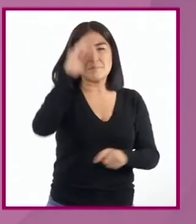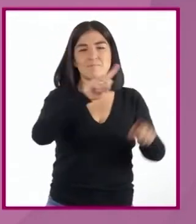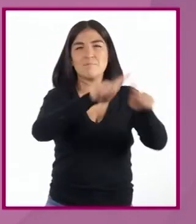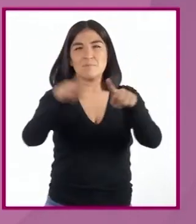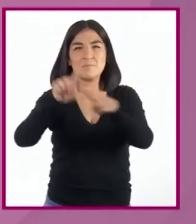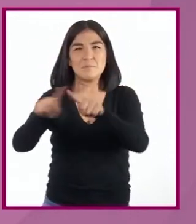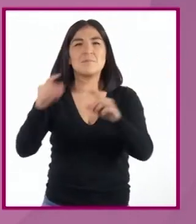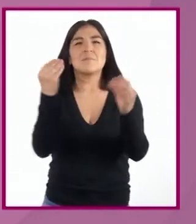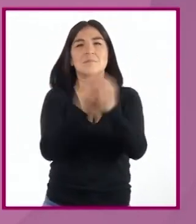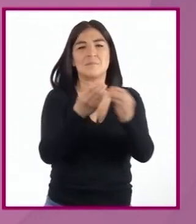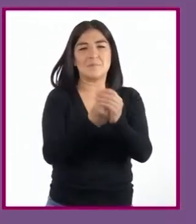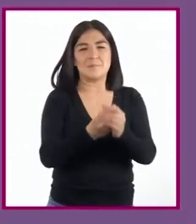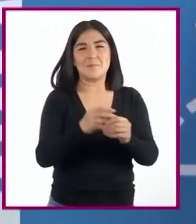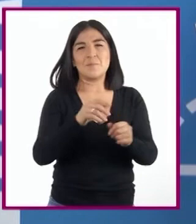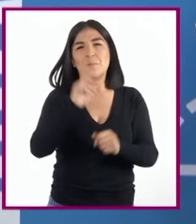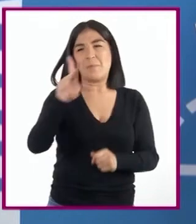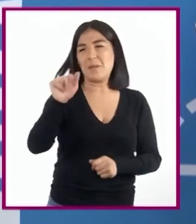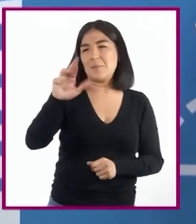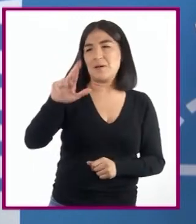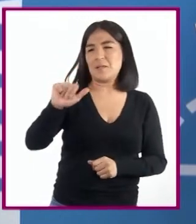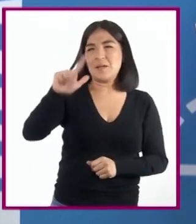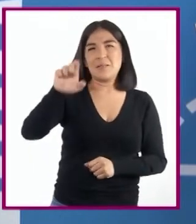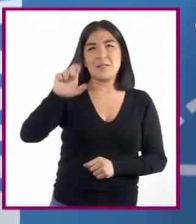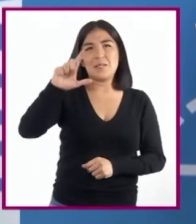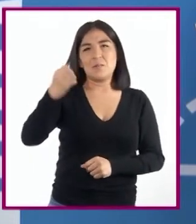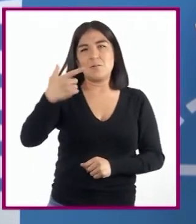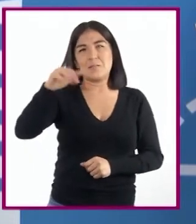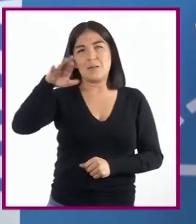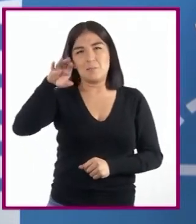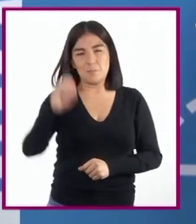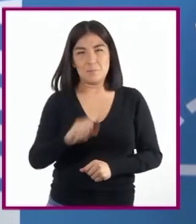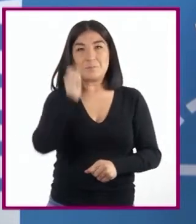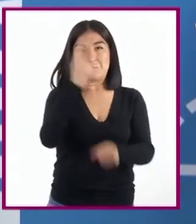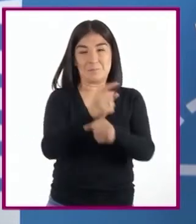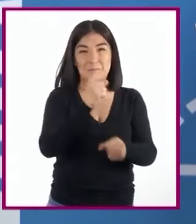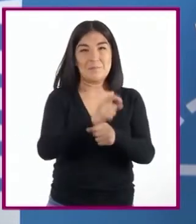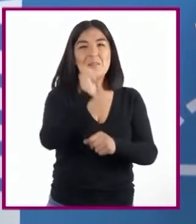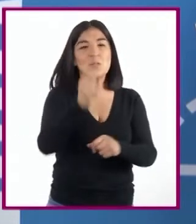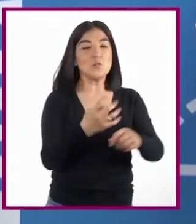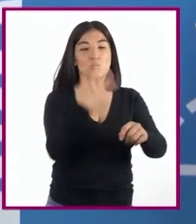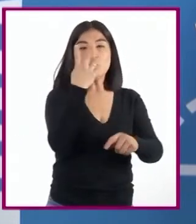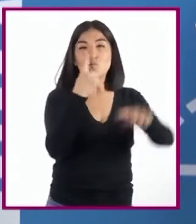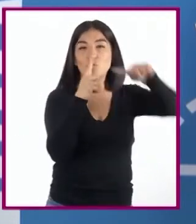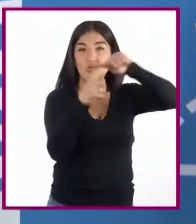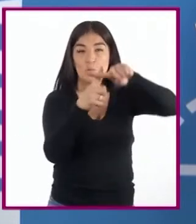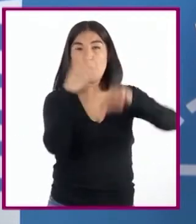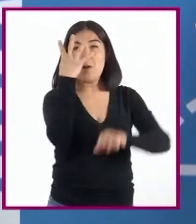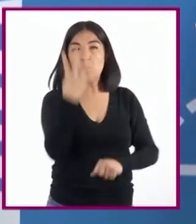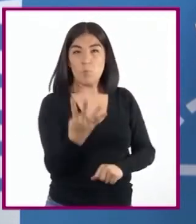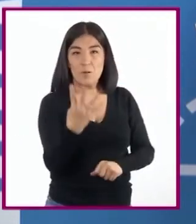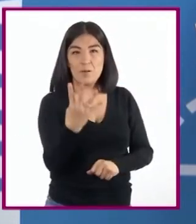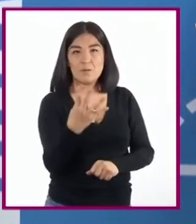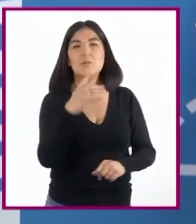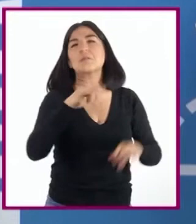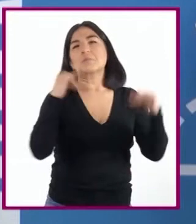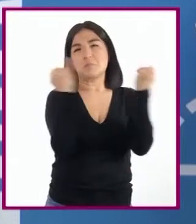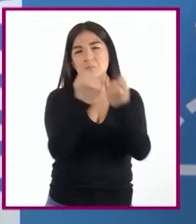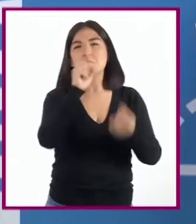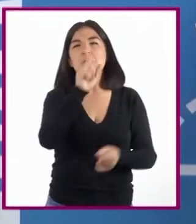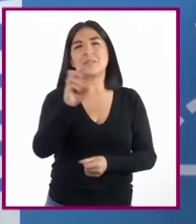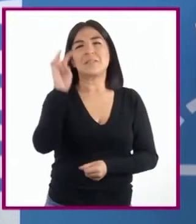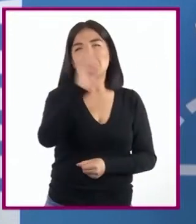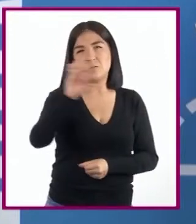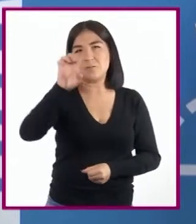propiedades de un paralelogramo. Primera propiedad: la suma de los cuatro ángulos internos es igual a 360